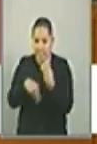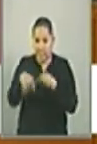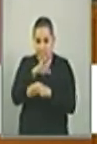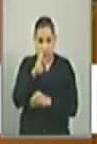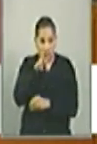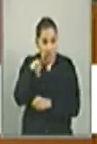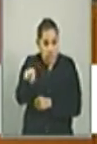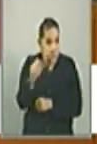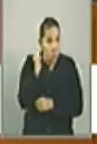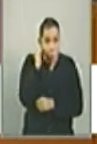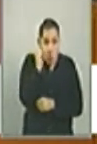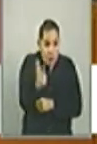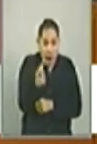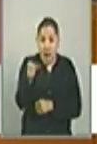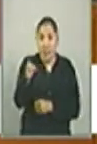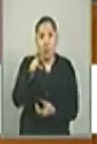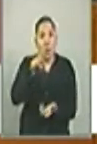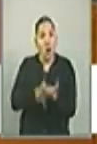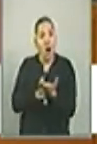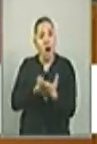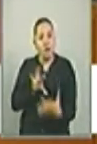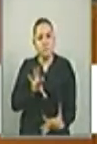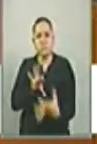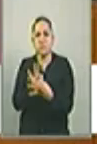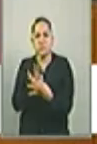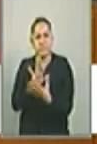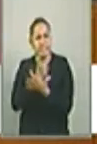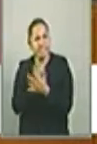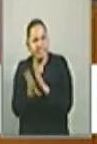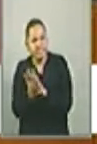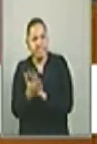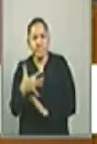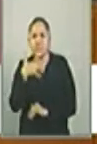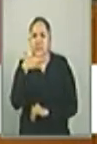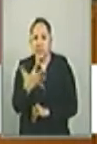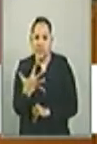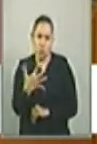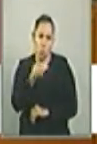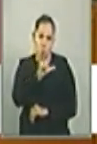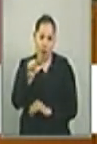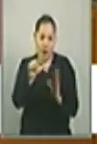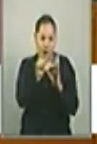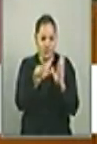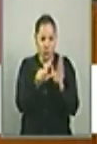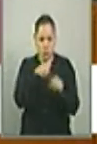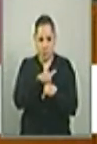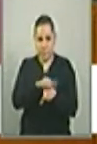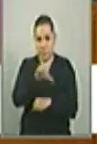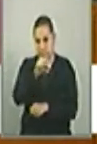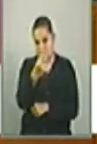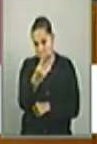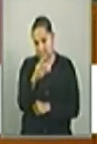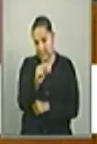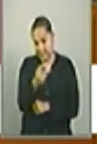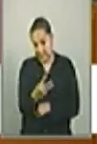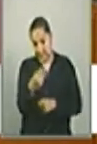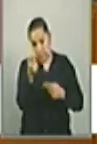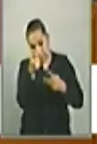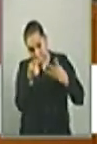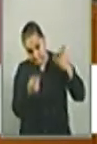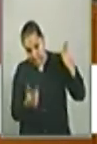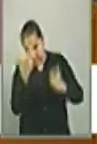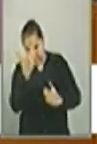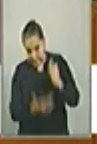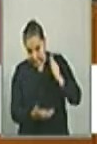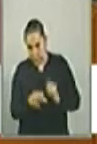involucrados en la comisión de cualquiera de los delitos previstos en los artículos 62 y 63. Esto